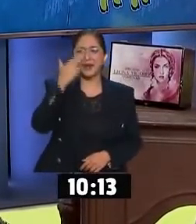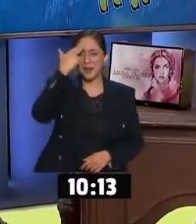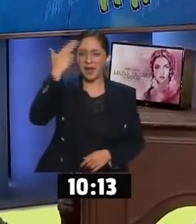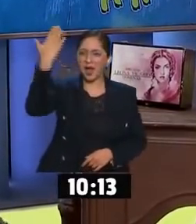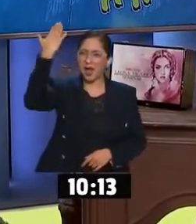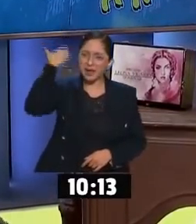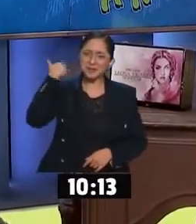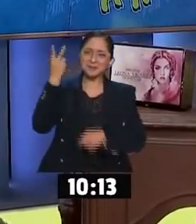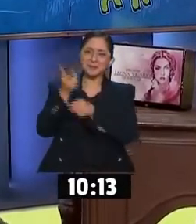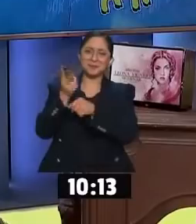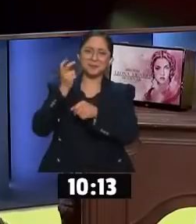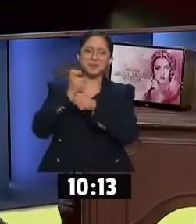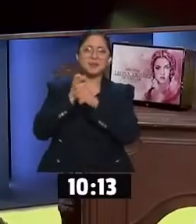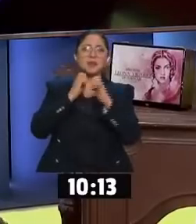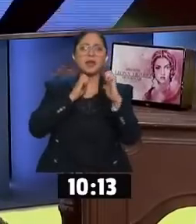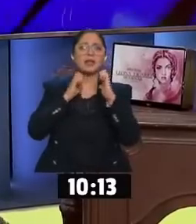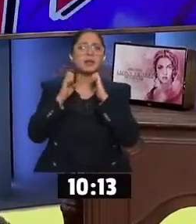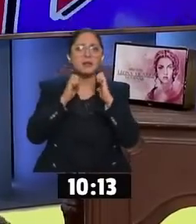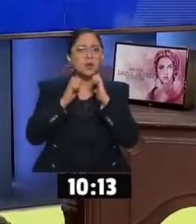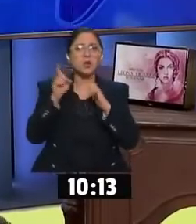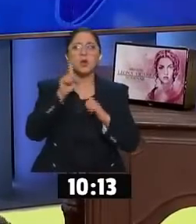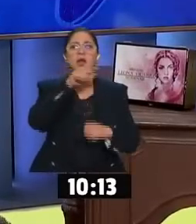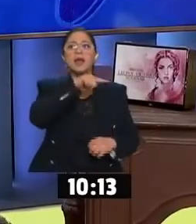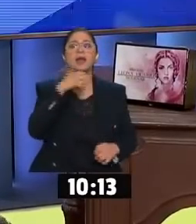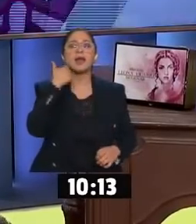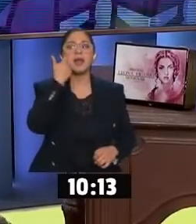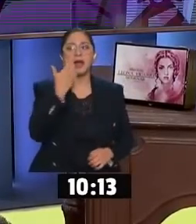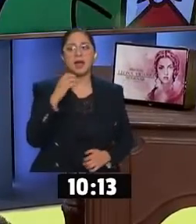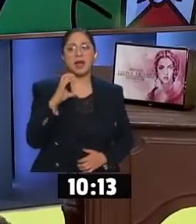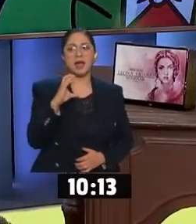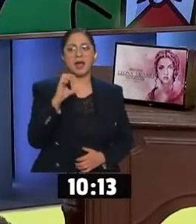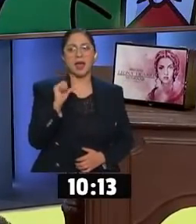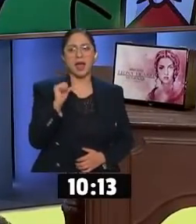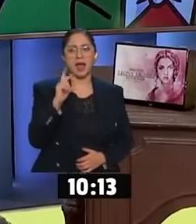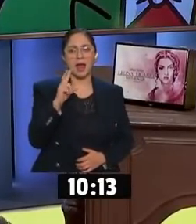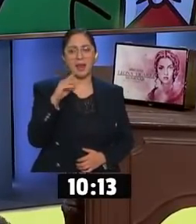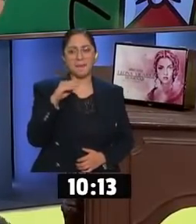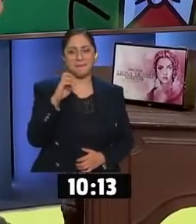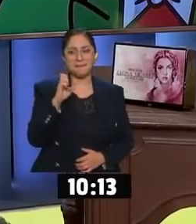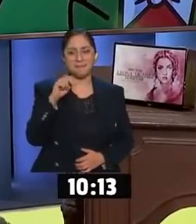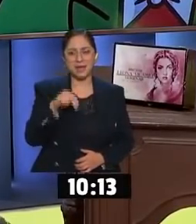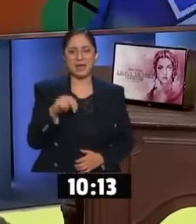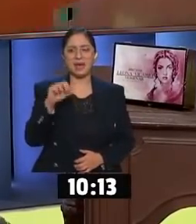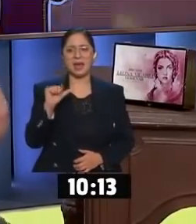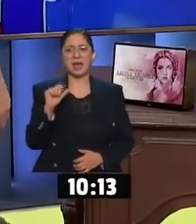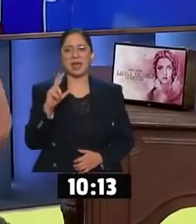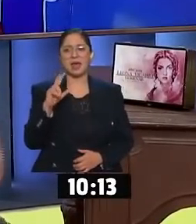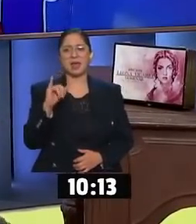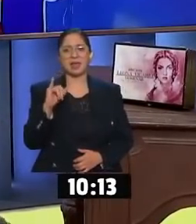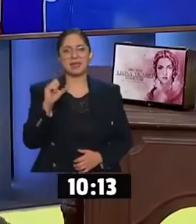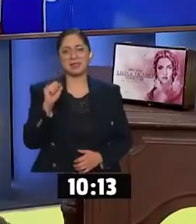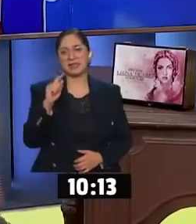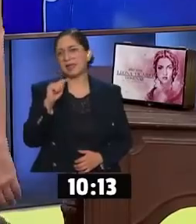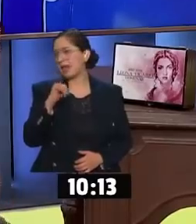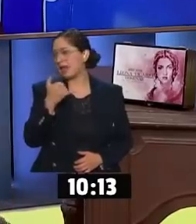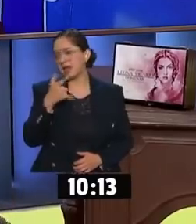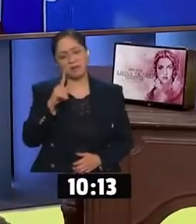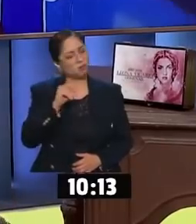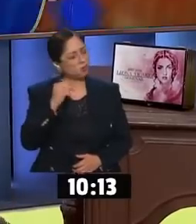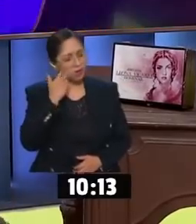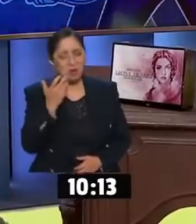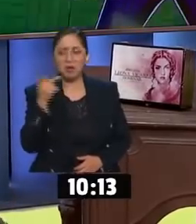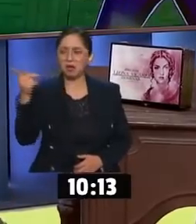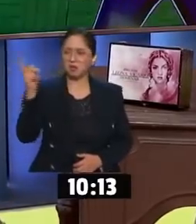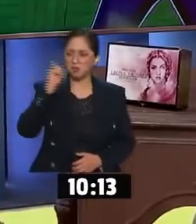entrevista. Sí. No, él dijo que él quería con Carmen Aristegui. Claro, Carmen lo mandó. Y ya no quiso con chango nosotros. entre la cola y el